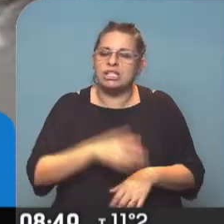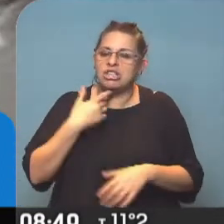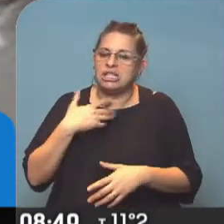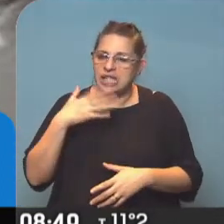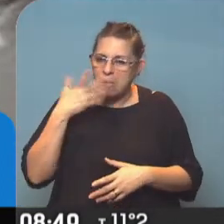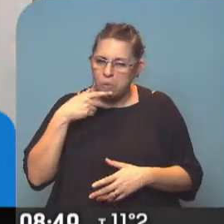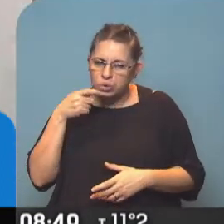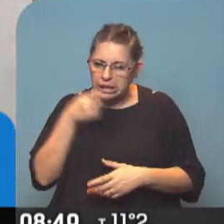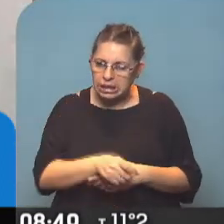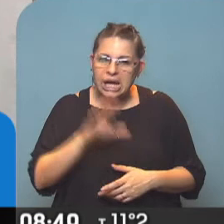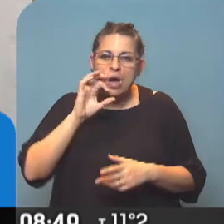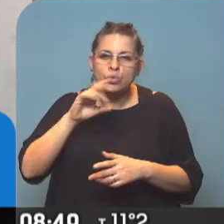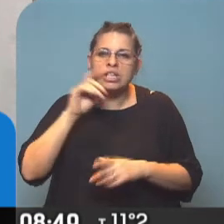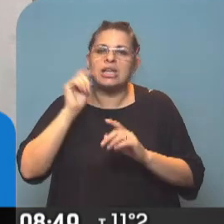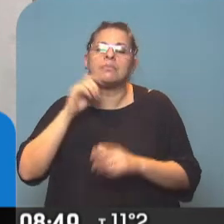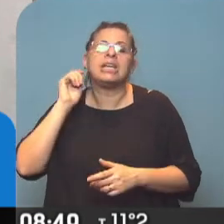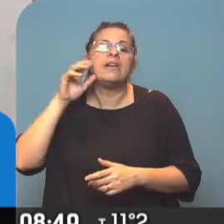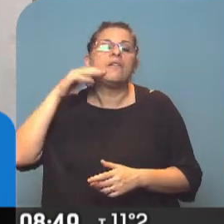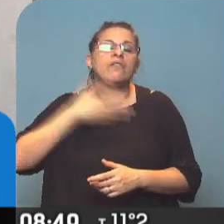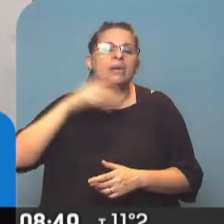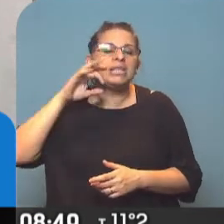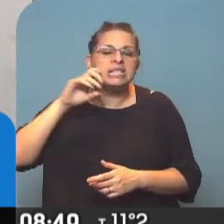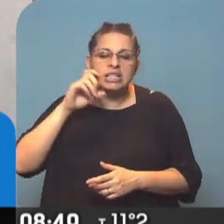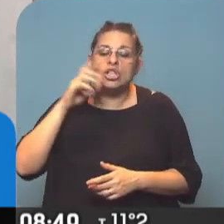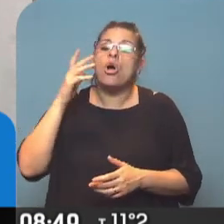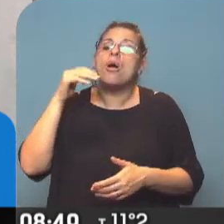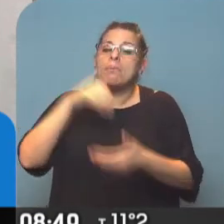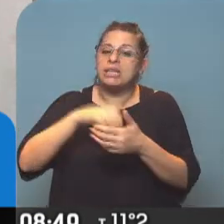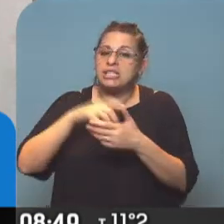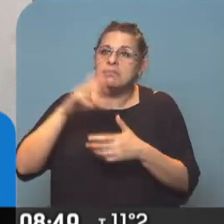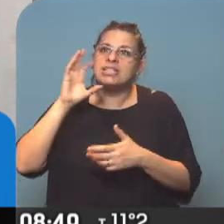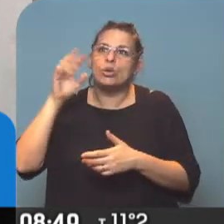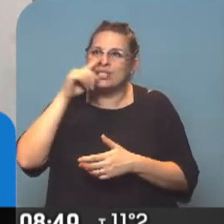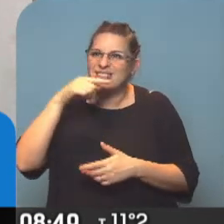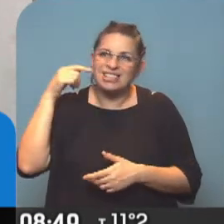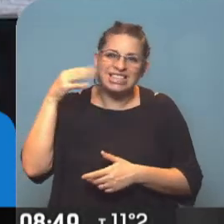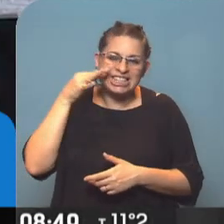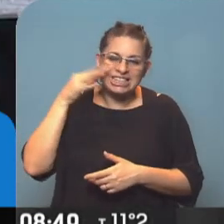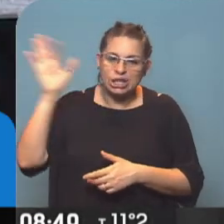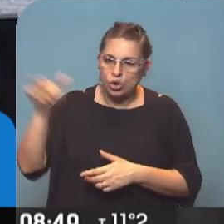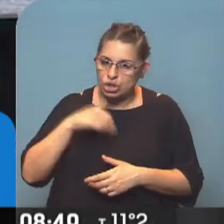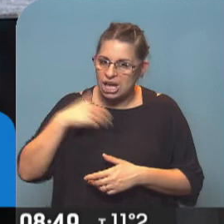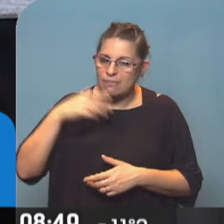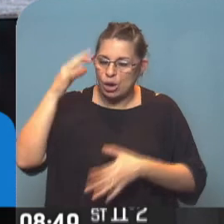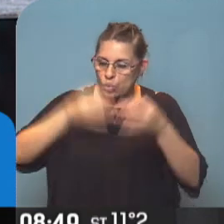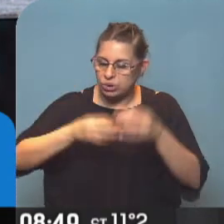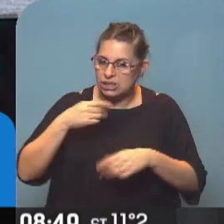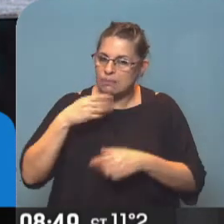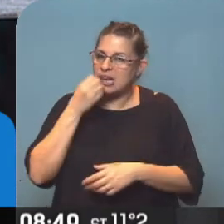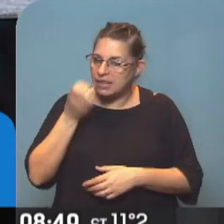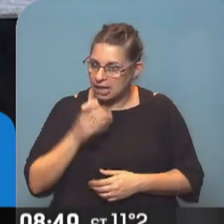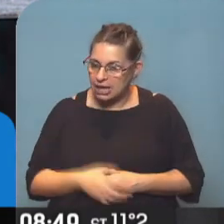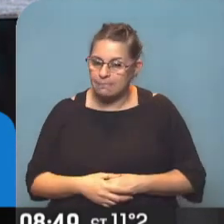alevosía, criminis causa y femicidio. Participarán 57 testigos que fueron citados por la justicia para